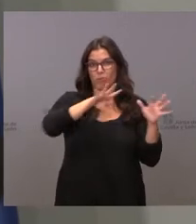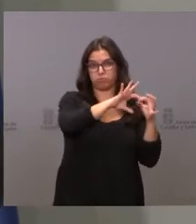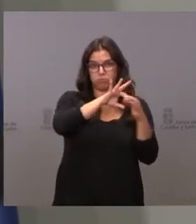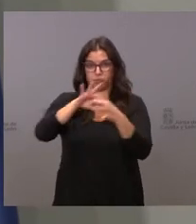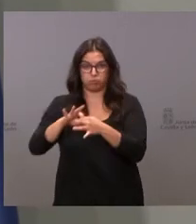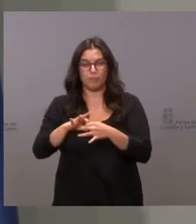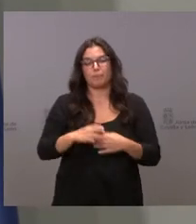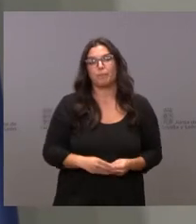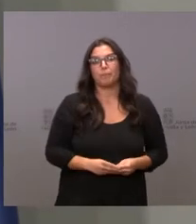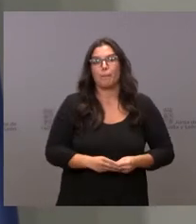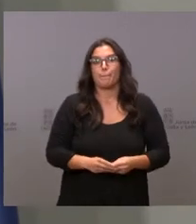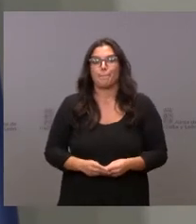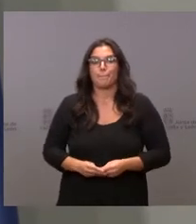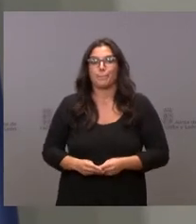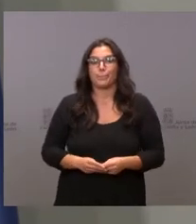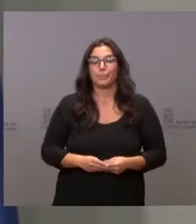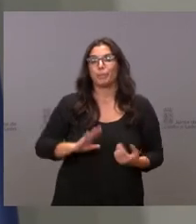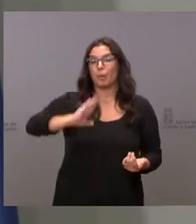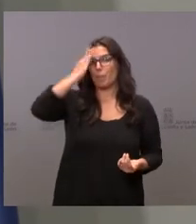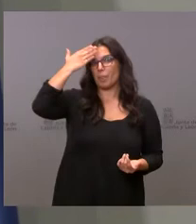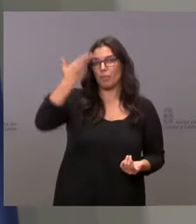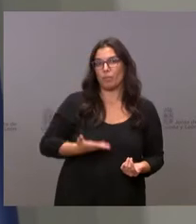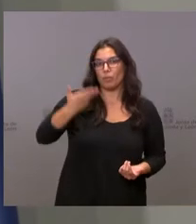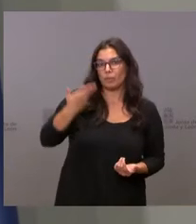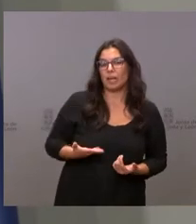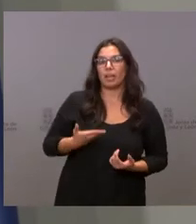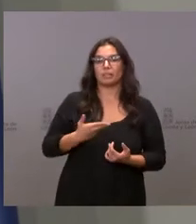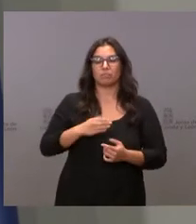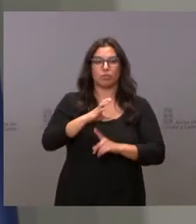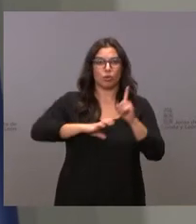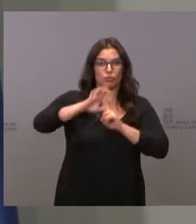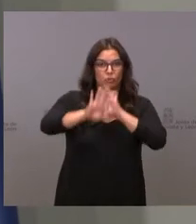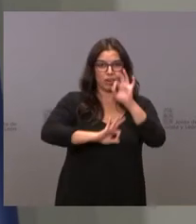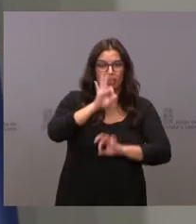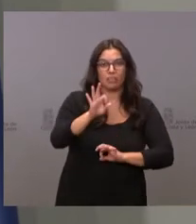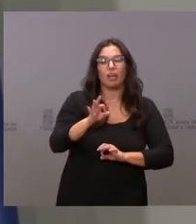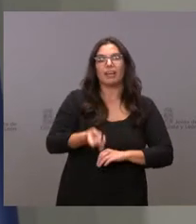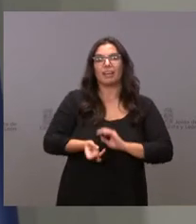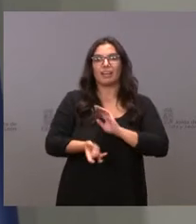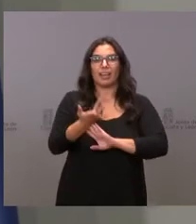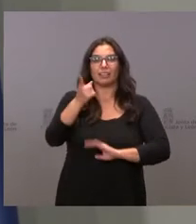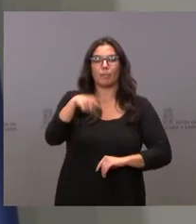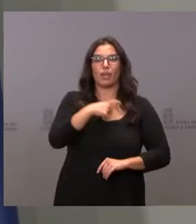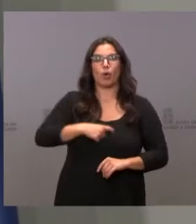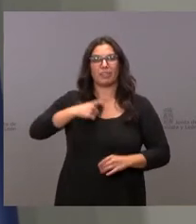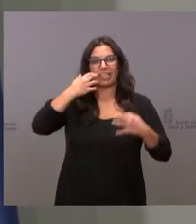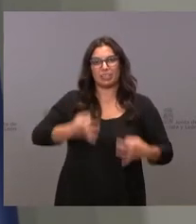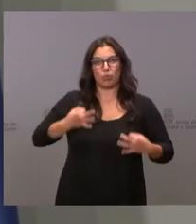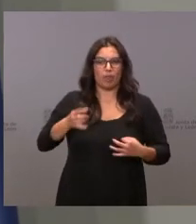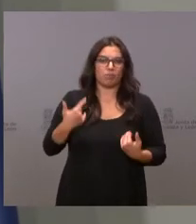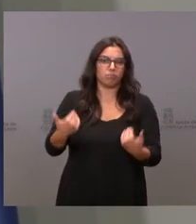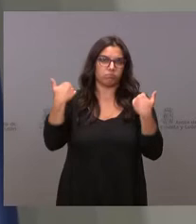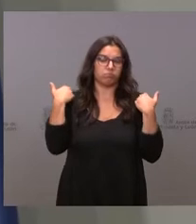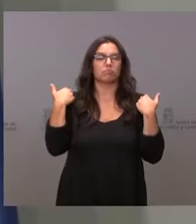en vigor. Se establece los principios fundamentales, el marco organizativo, la creación del Comité de Seguridad de la Información como órgano colegiado